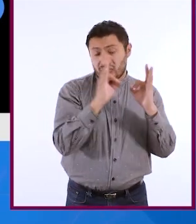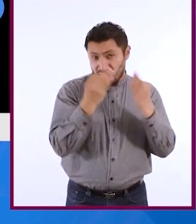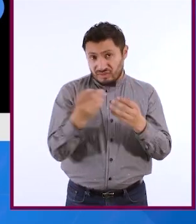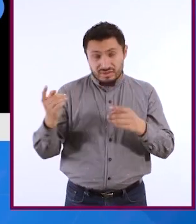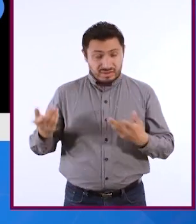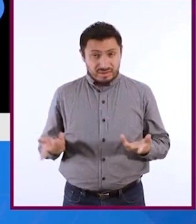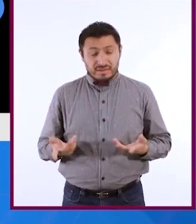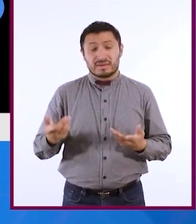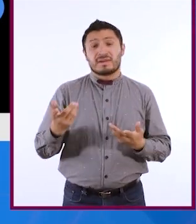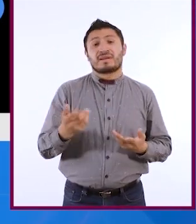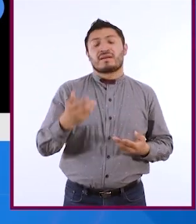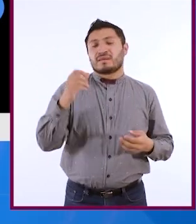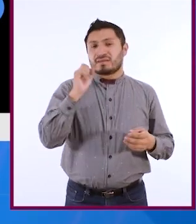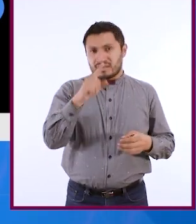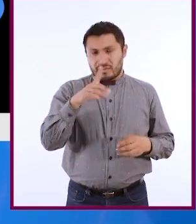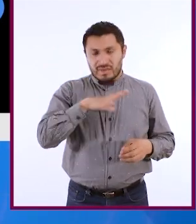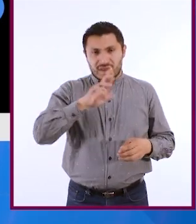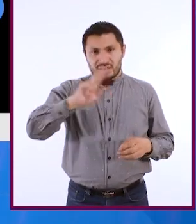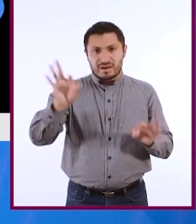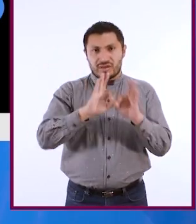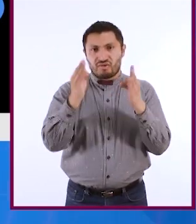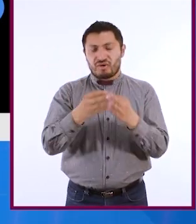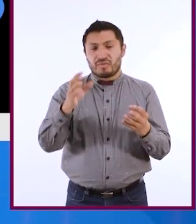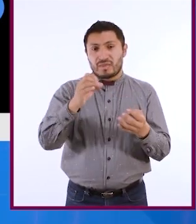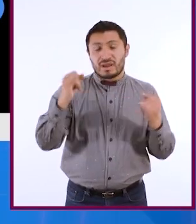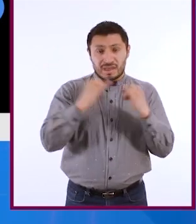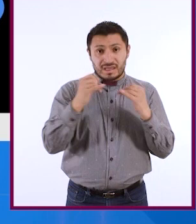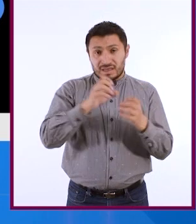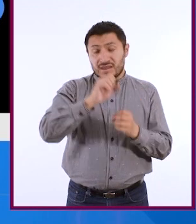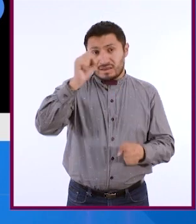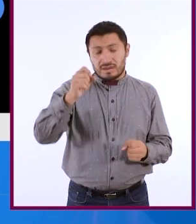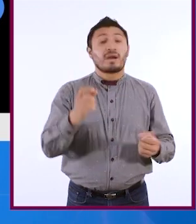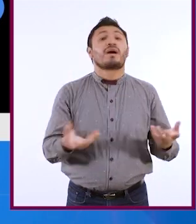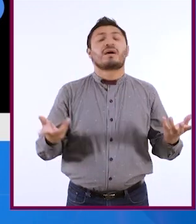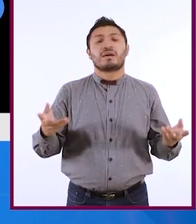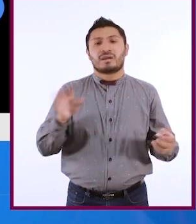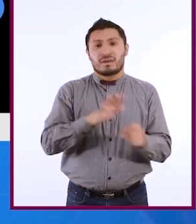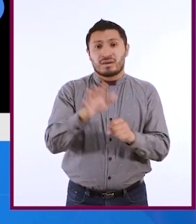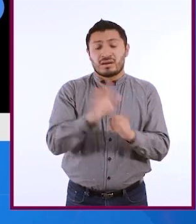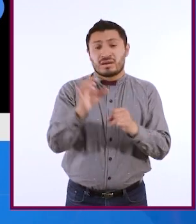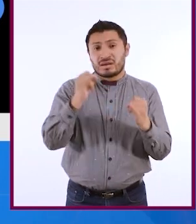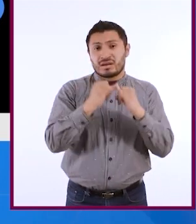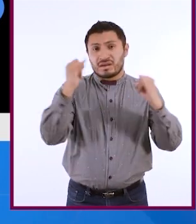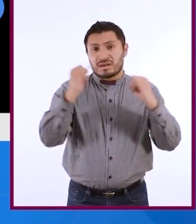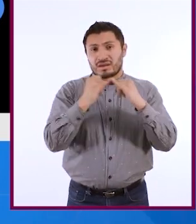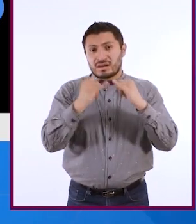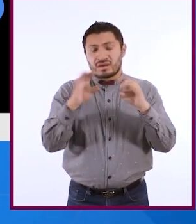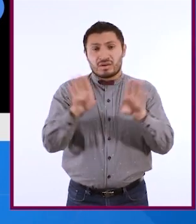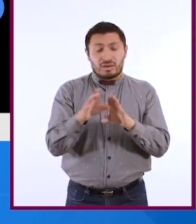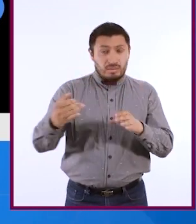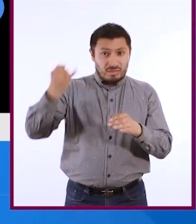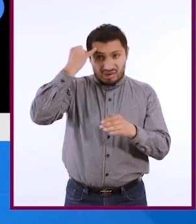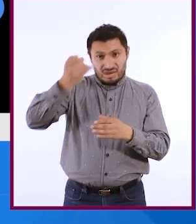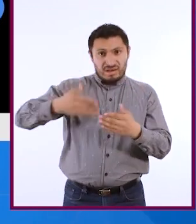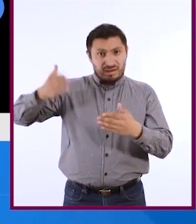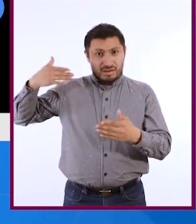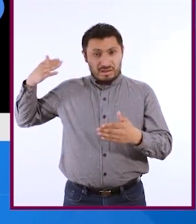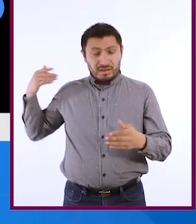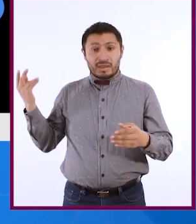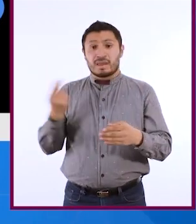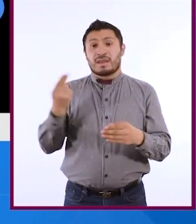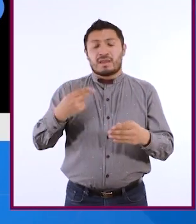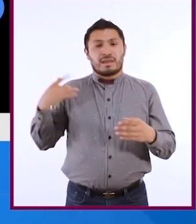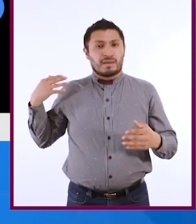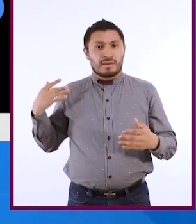Después tiene que haber también una reforma institucional. Hay que pensar cuáles instituciones pues ya quedaron un poco con diseños del pasado y